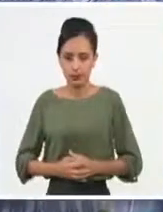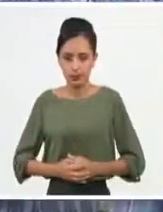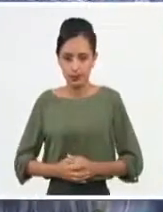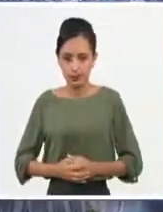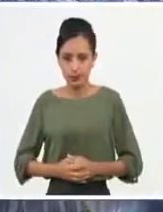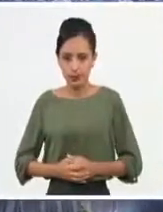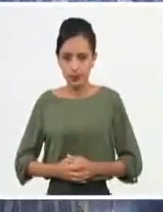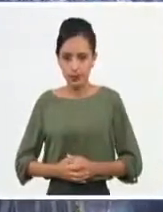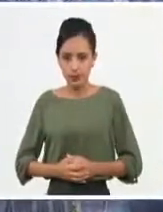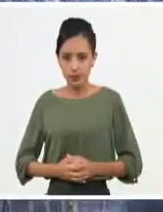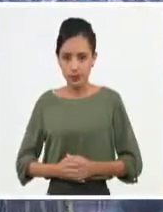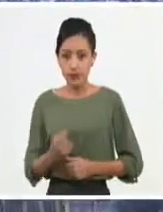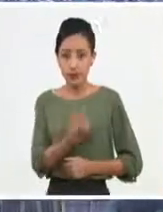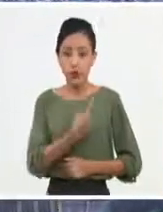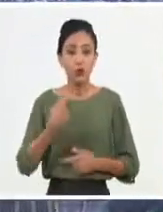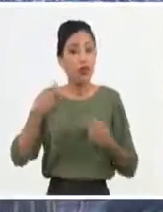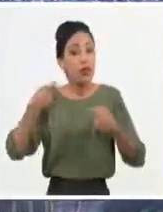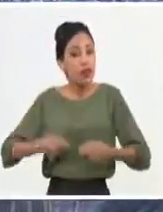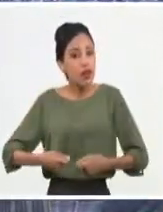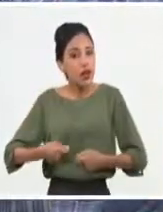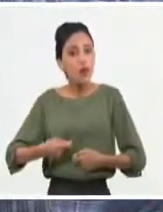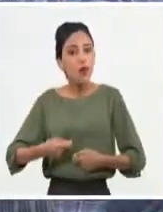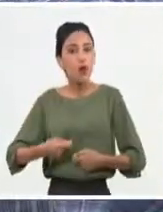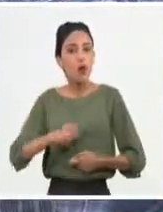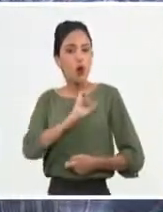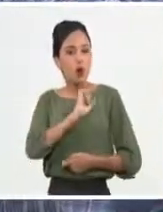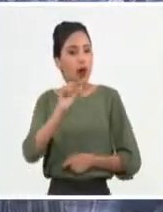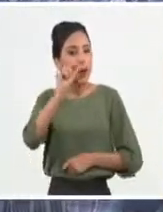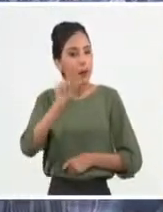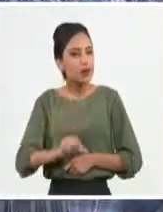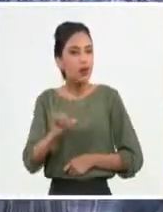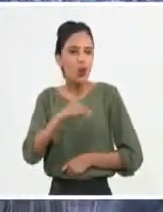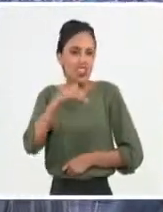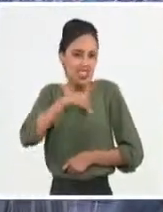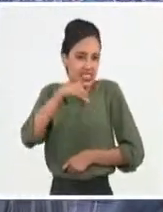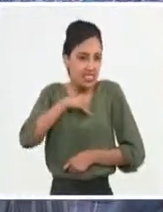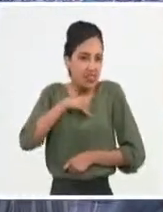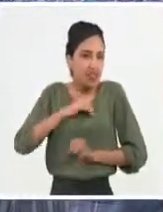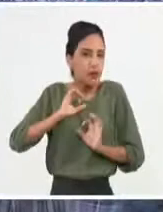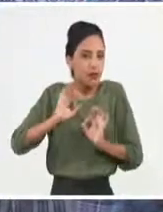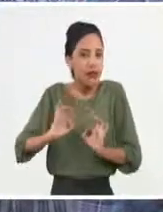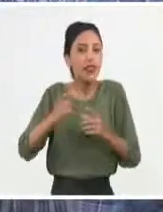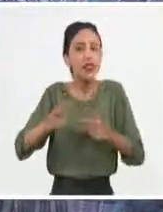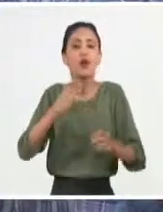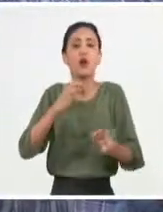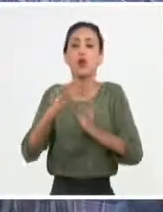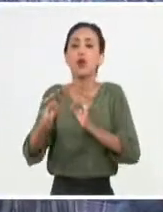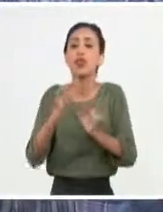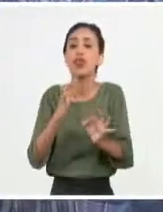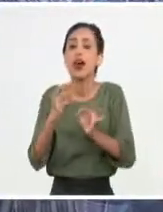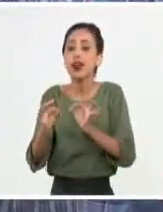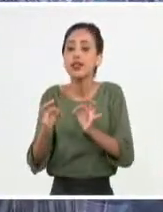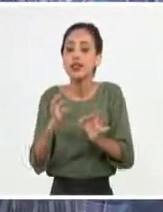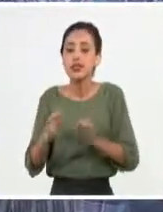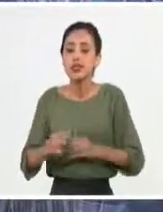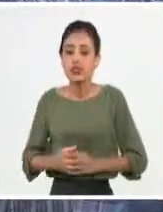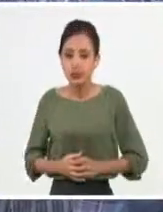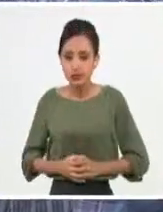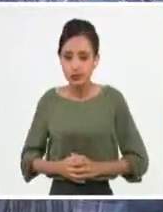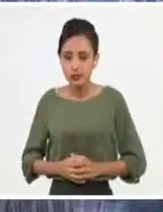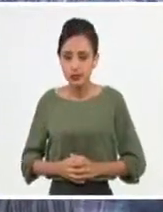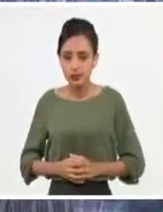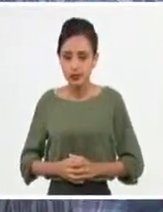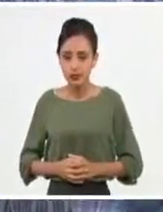Nosotros debemos lograr que las personas se sensibilicen, que tienen que cuidarse, tienen que protegerse, tienen que protegerse